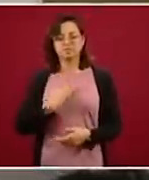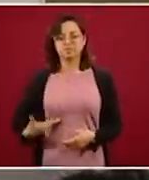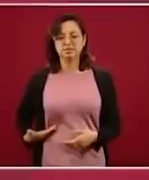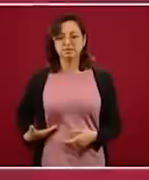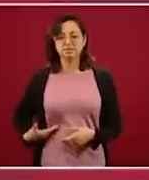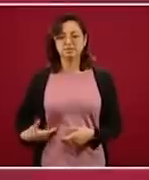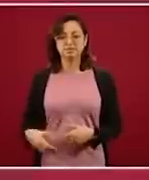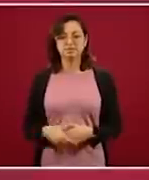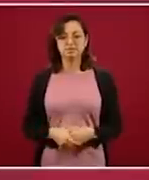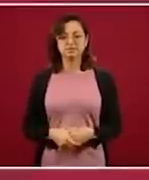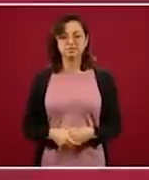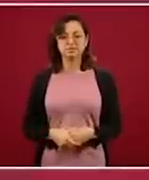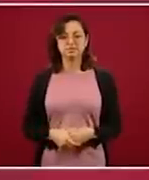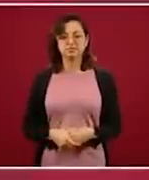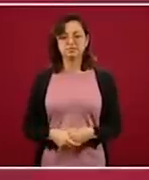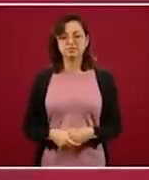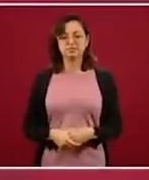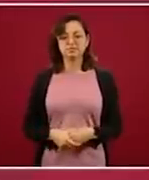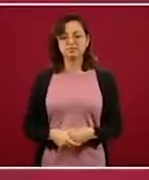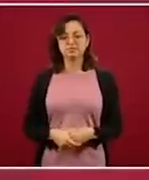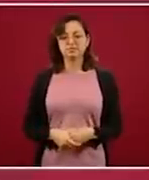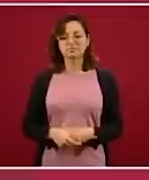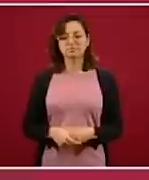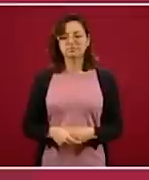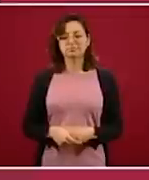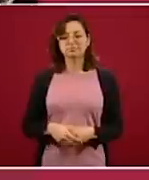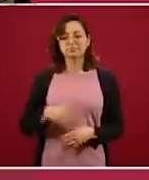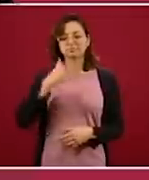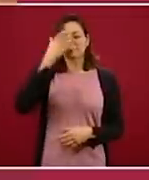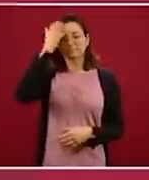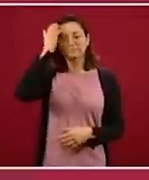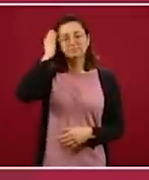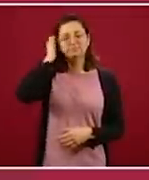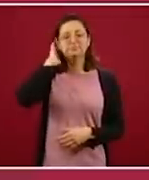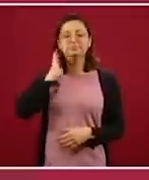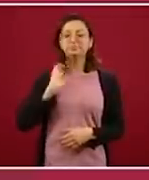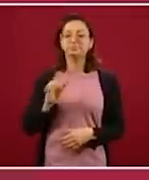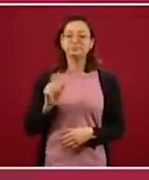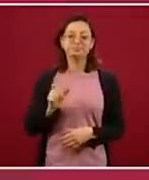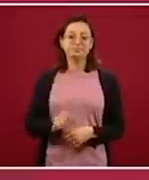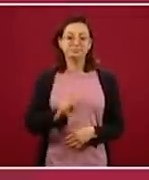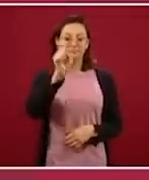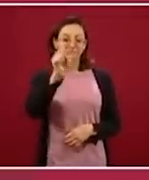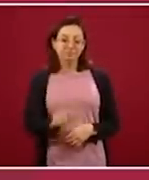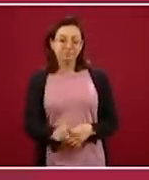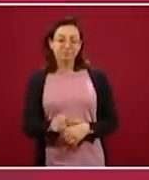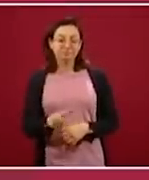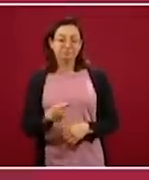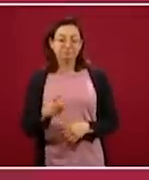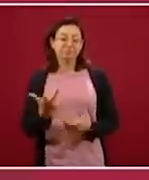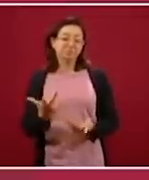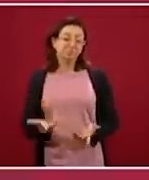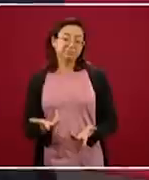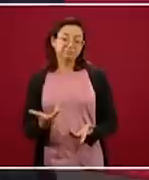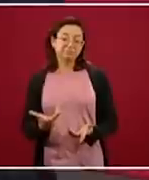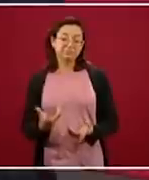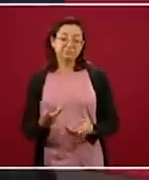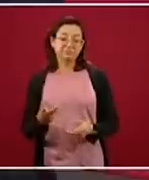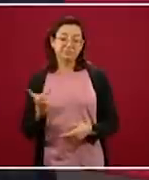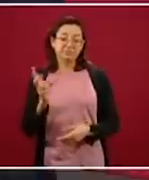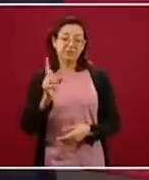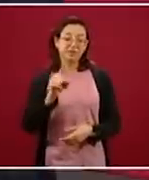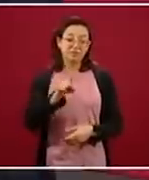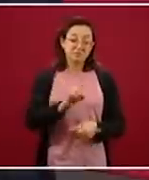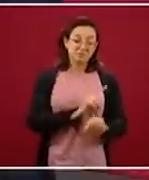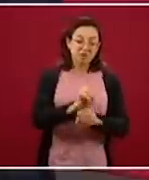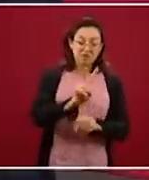y pues no es lo que ustedes piensan o lo que se dice, ¿no?, de Venezuela y